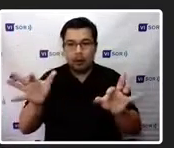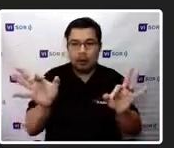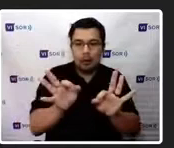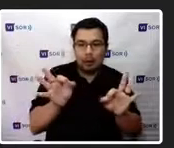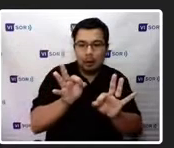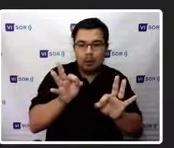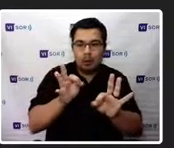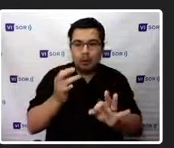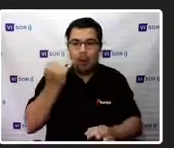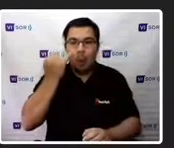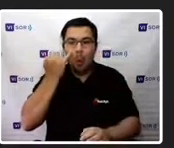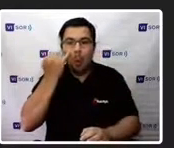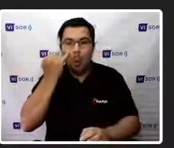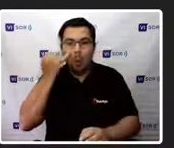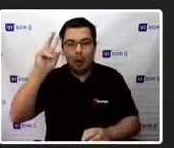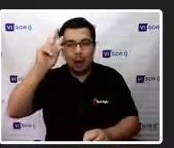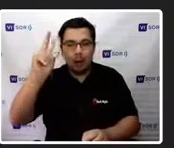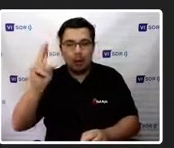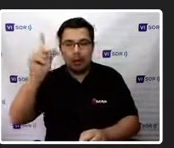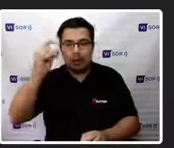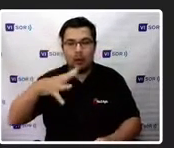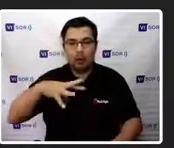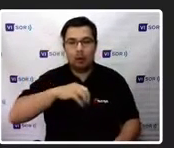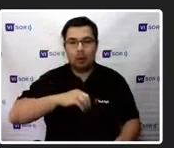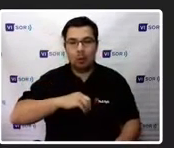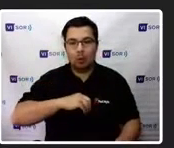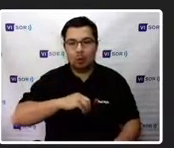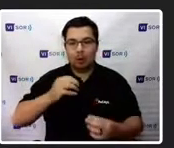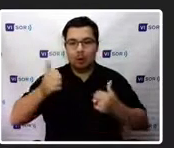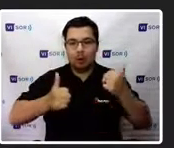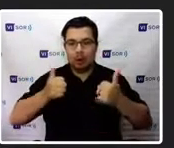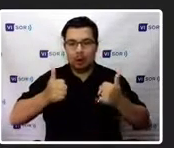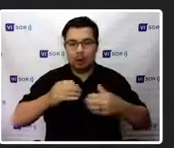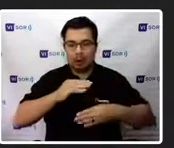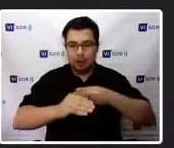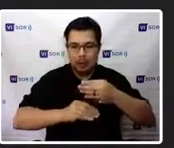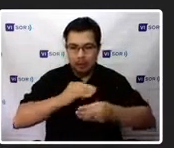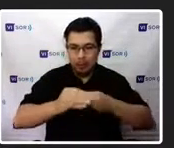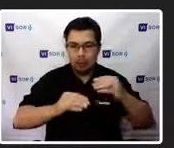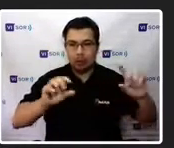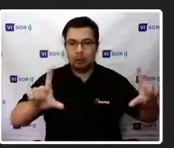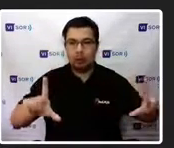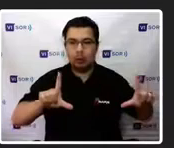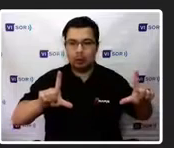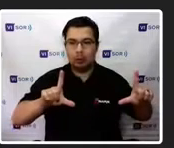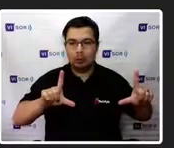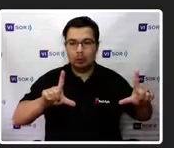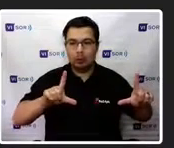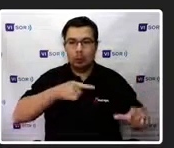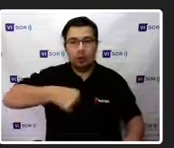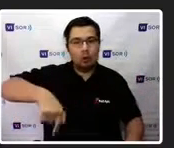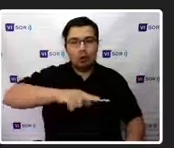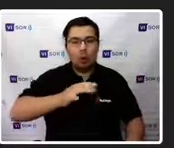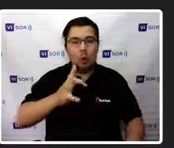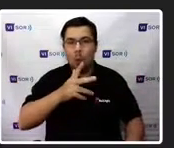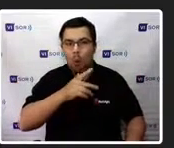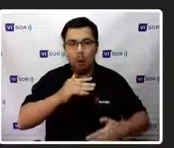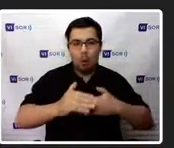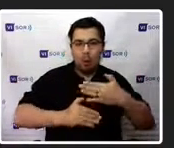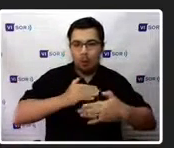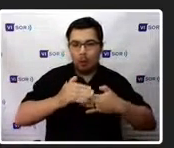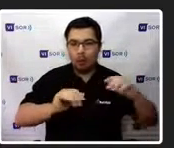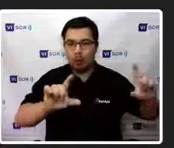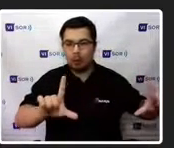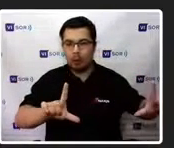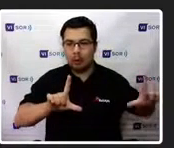nuestra institución, que es el proceso de titulación, ¿ya? Nosotros no tenemos un proceso de titulación donde el alumno tenga que hacer una